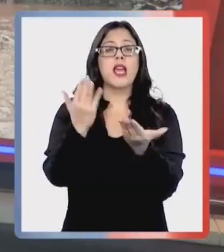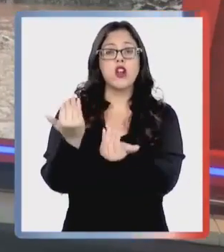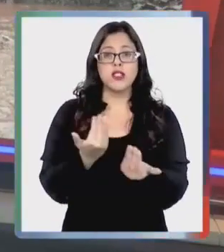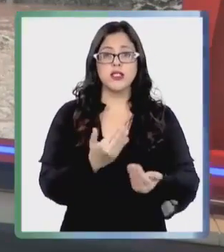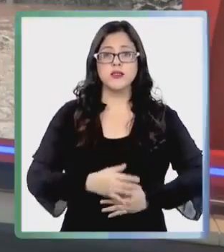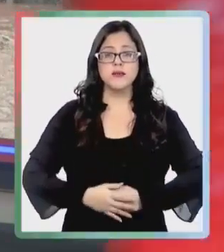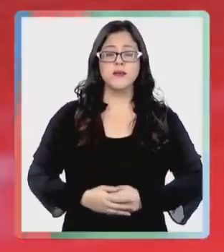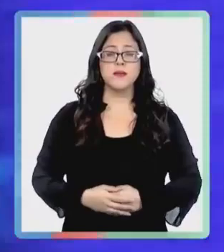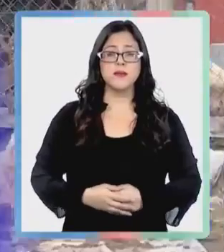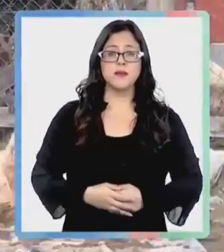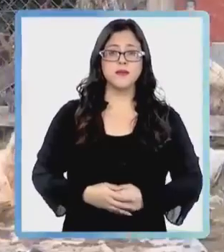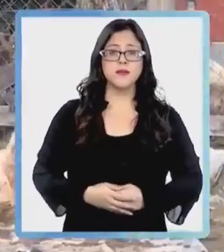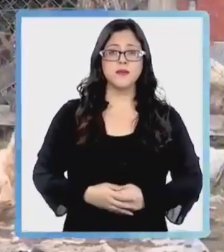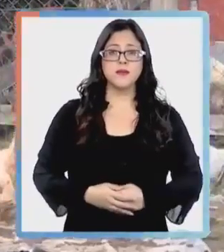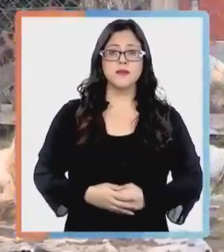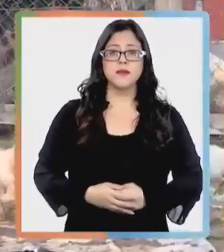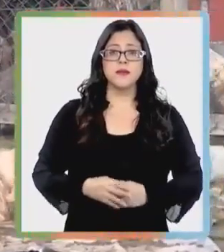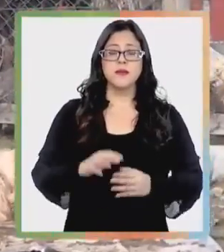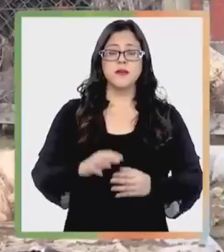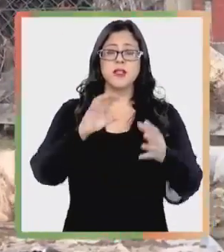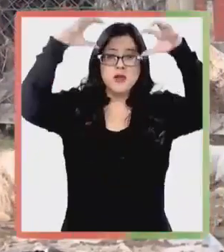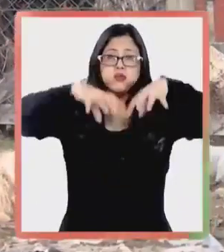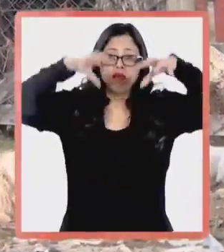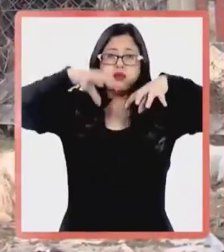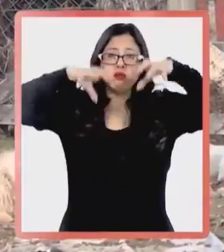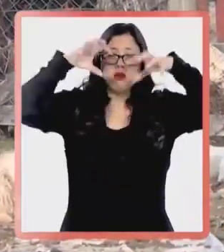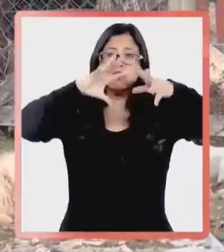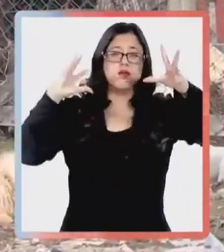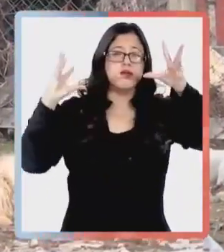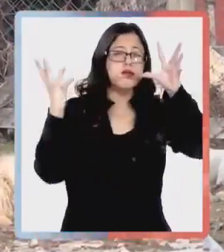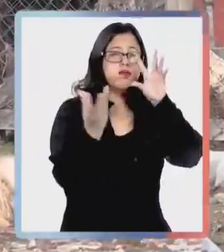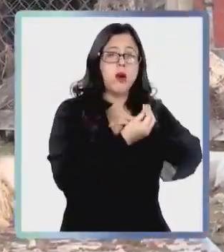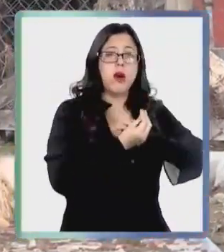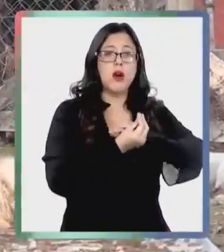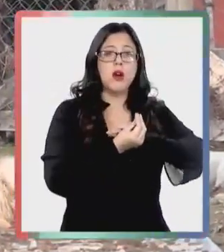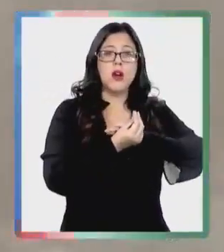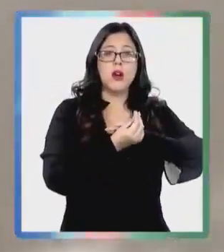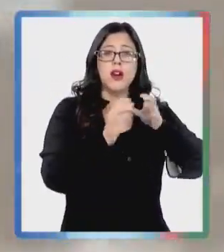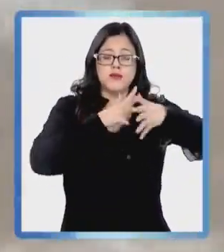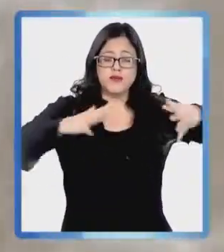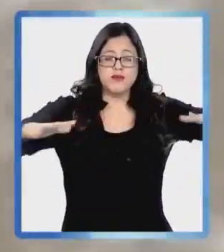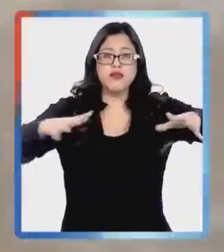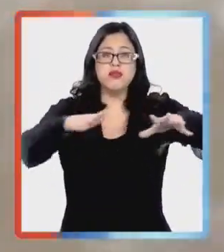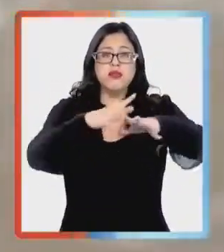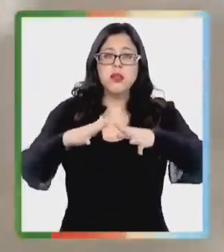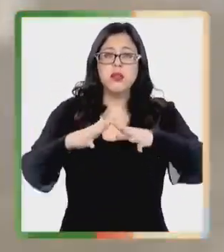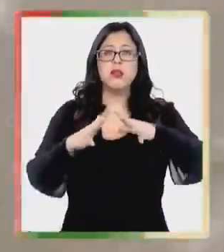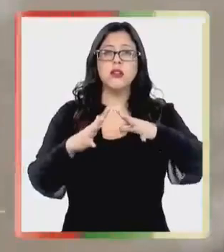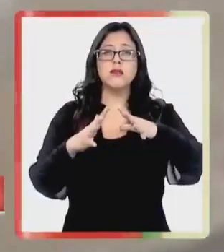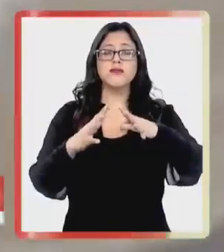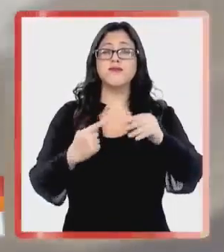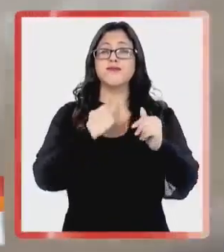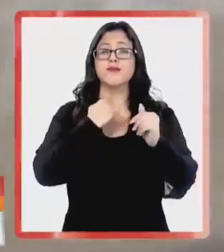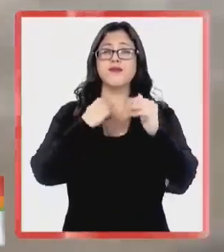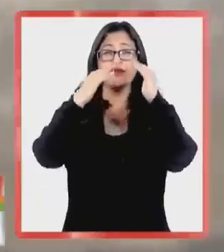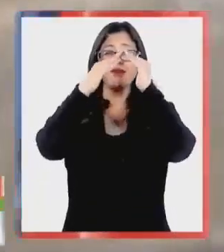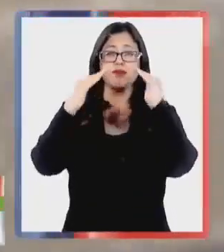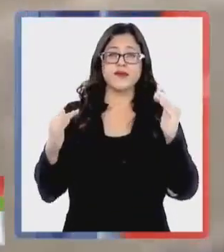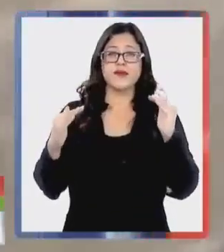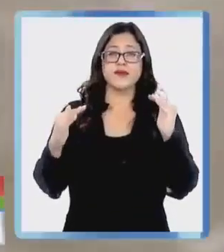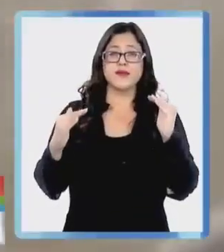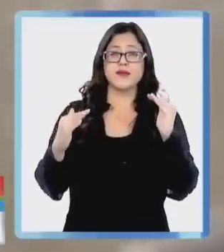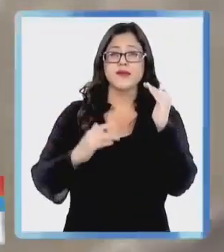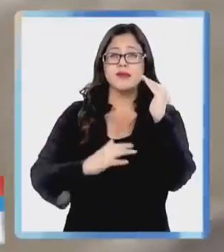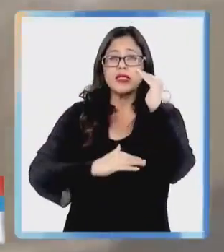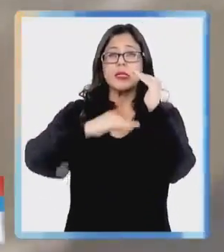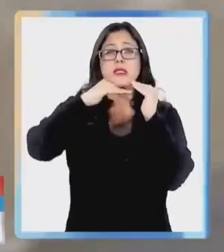nos cuenta. La catástrofe del temporal trajo lluvias, desborde de ríos, daños materiales,